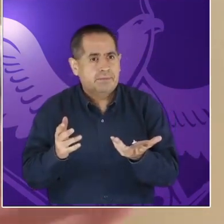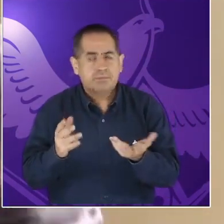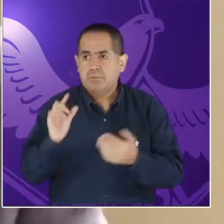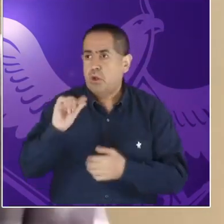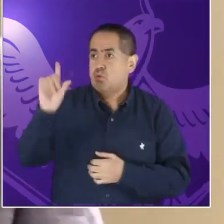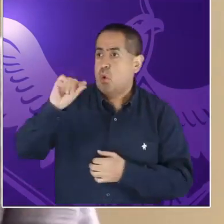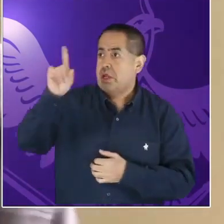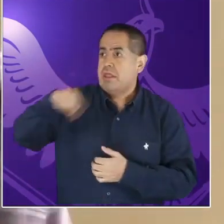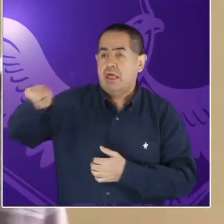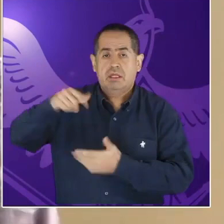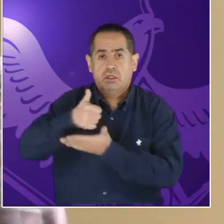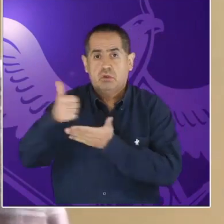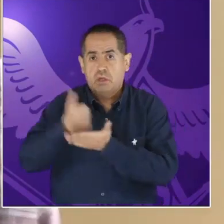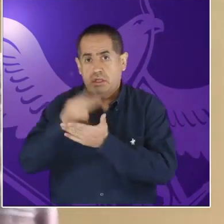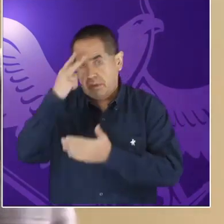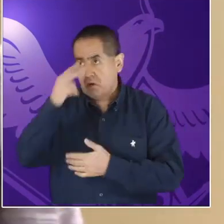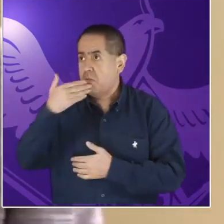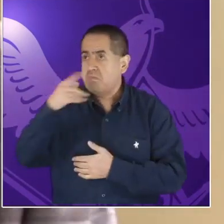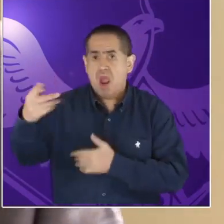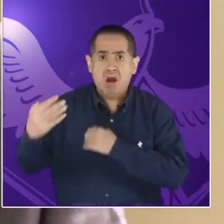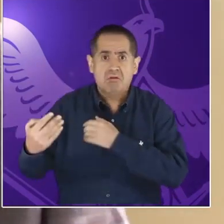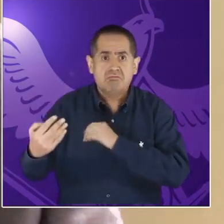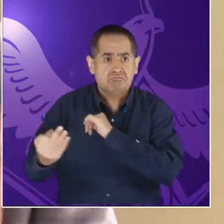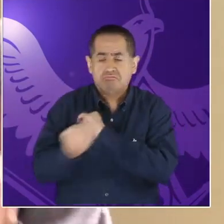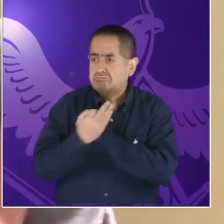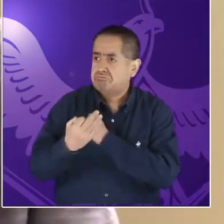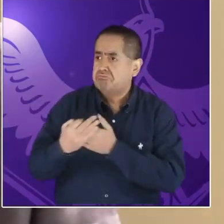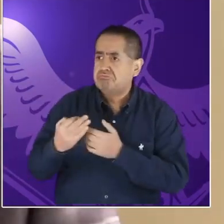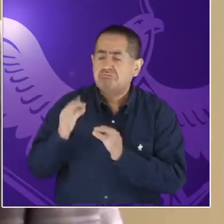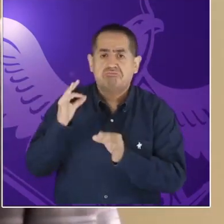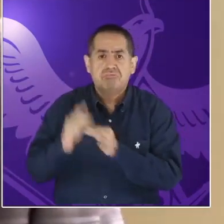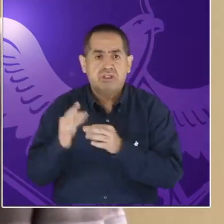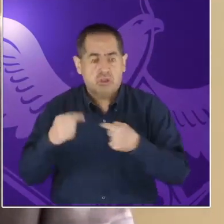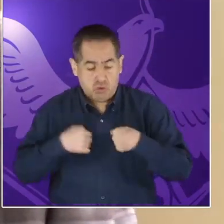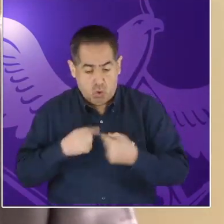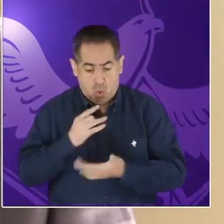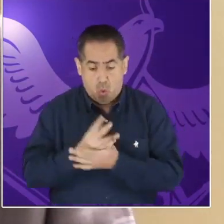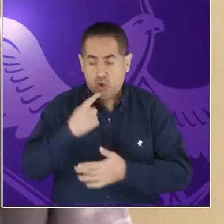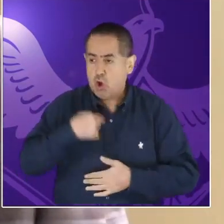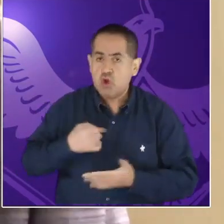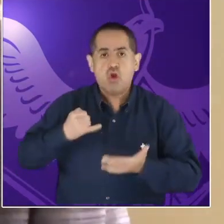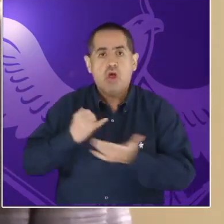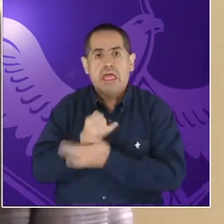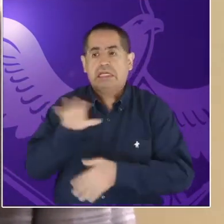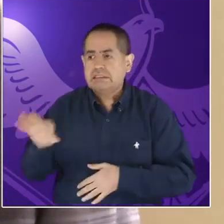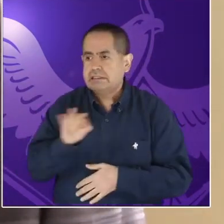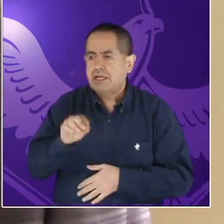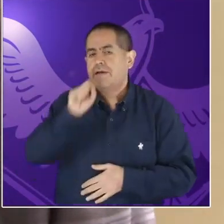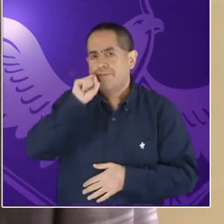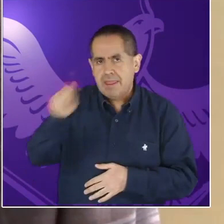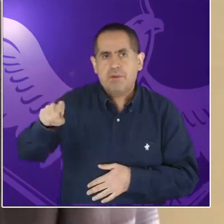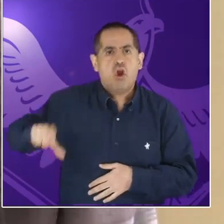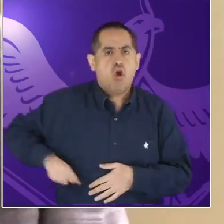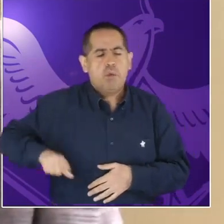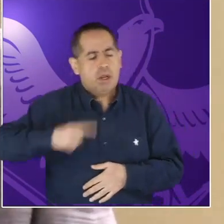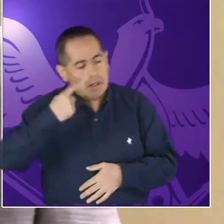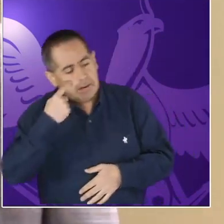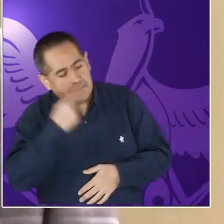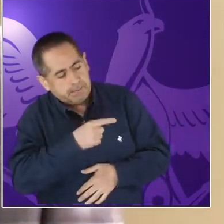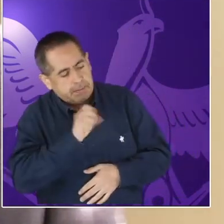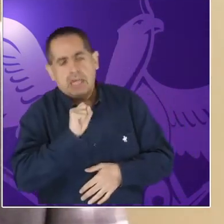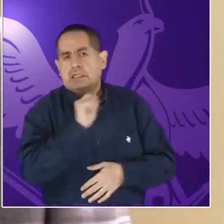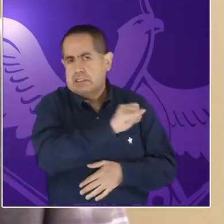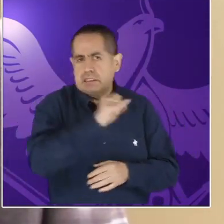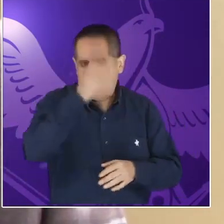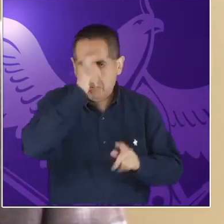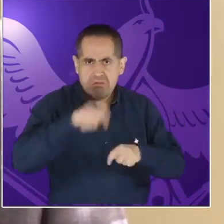a las autoridades de la Ciudad de México por esa intervención del tercero, ¿no? No fui yo quien decidió, también